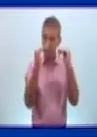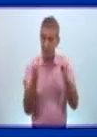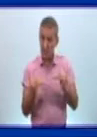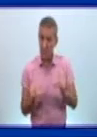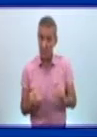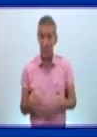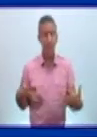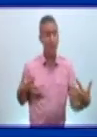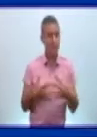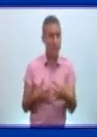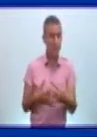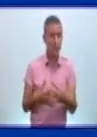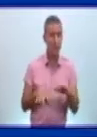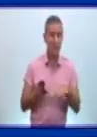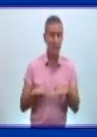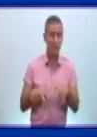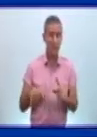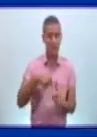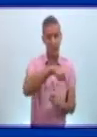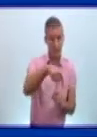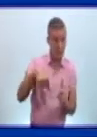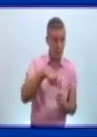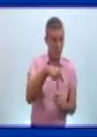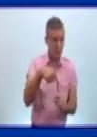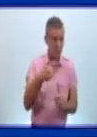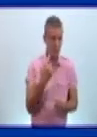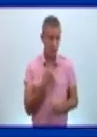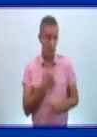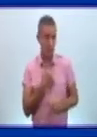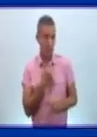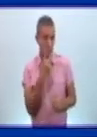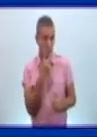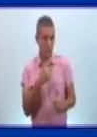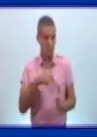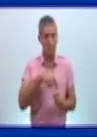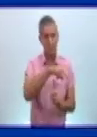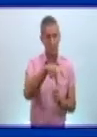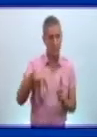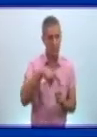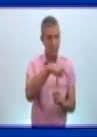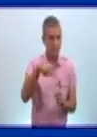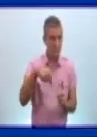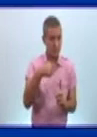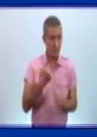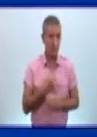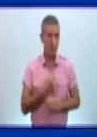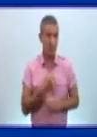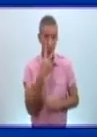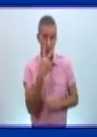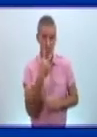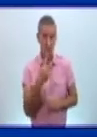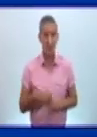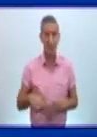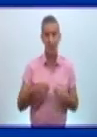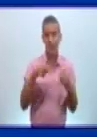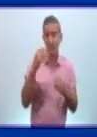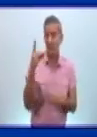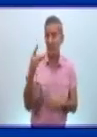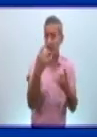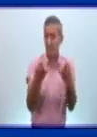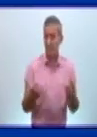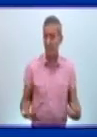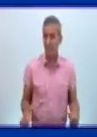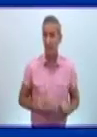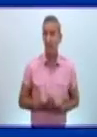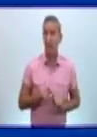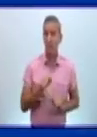las mezclas según su aspecto externo o lo que es lo mismo su aspecto óptico, y veremos las disoluciones como un caso particular de las